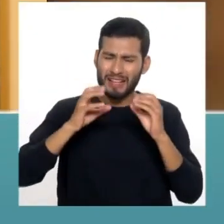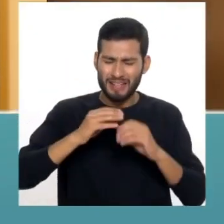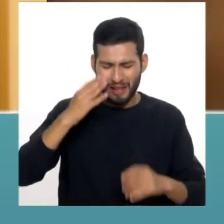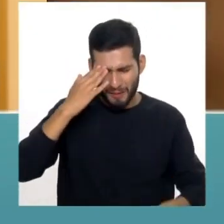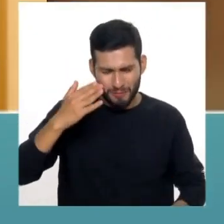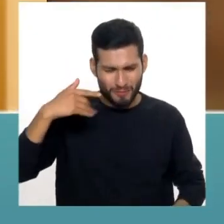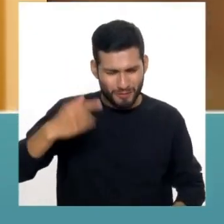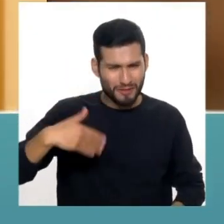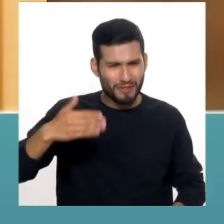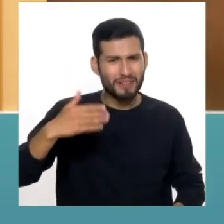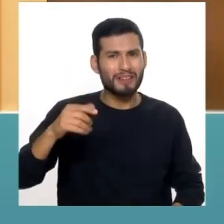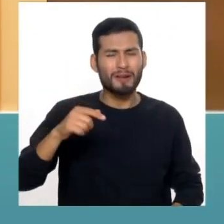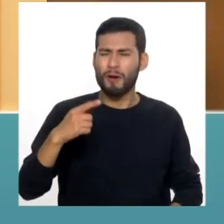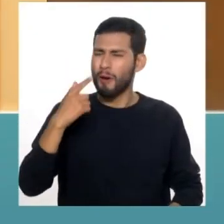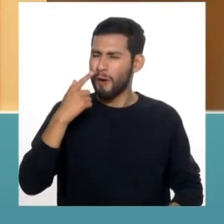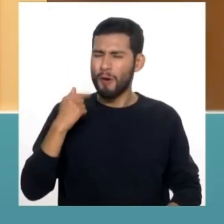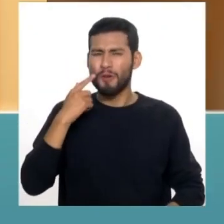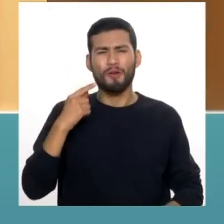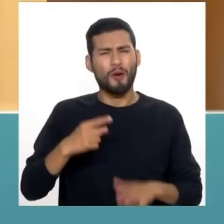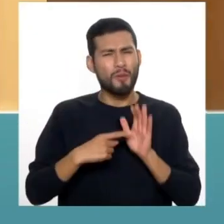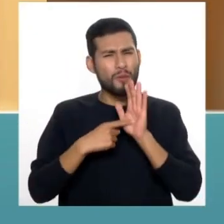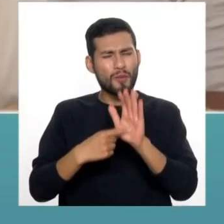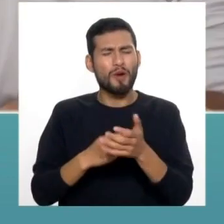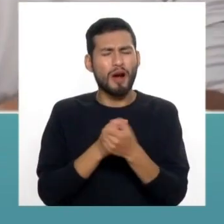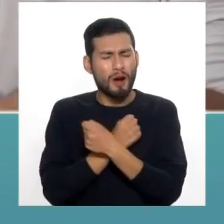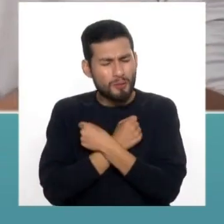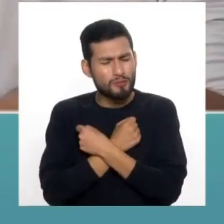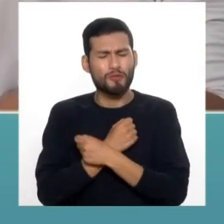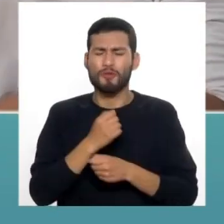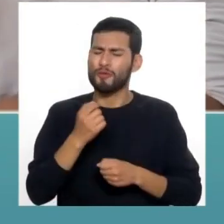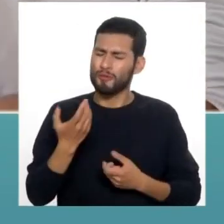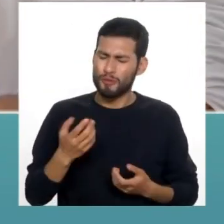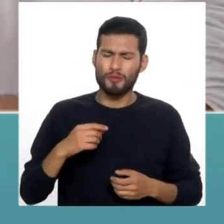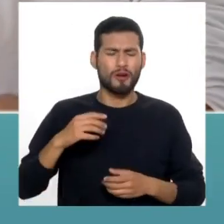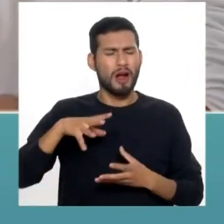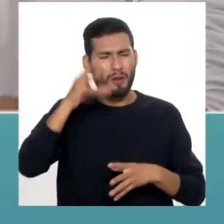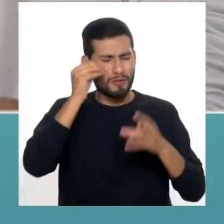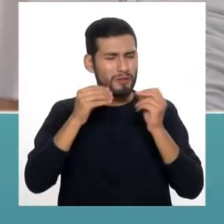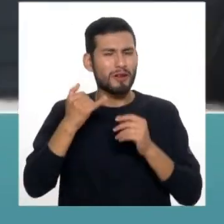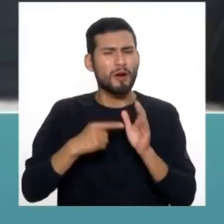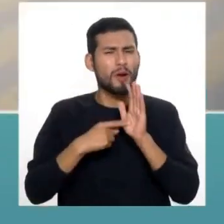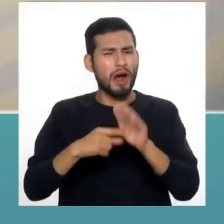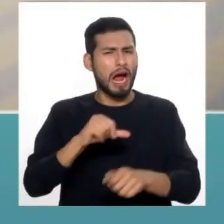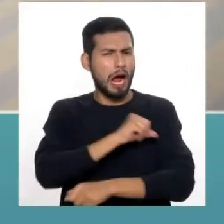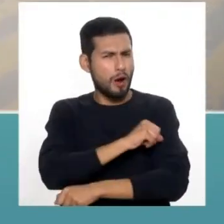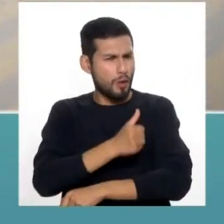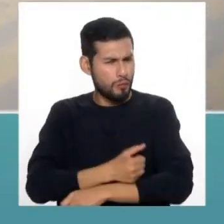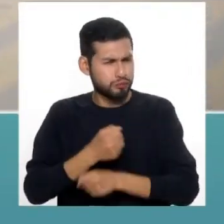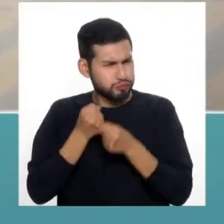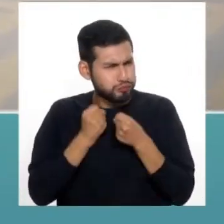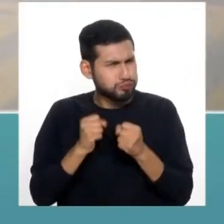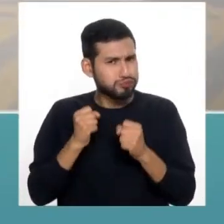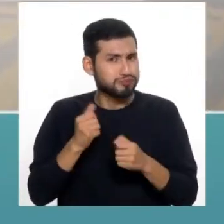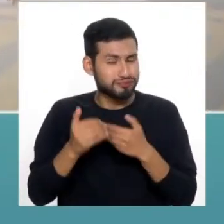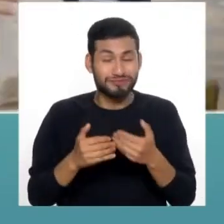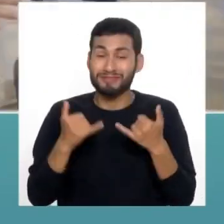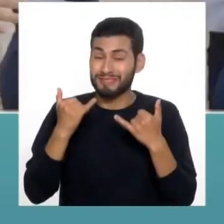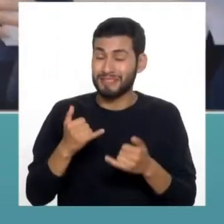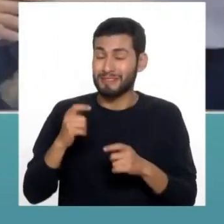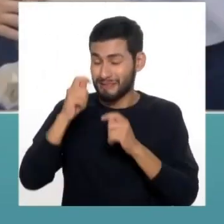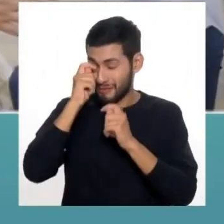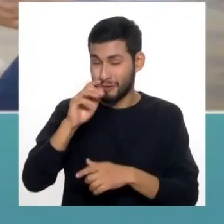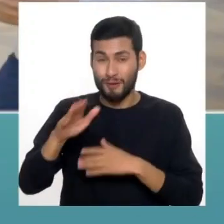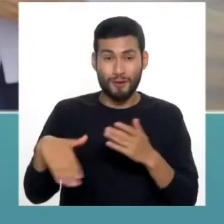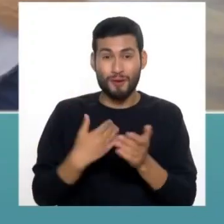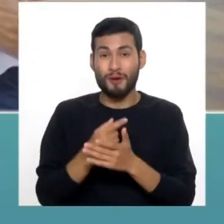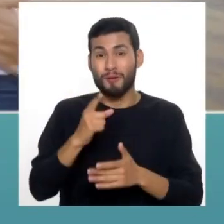padre que es la autoridad, pero que es la ternura, que es el amor, que es el aprendizaje y también el sacrificio. Así que hoy vamos a homenajear a